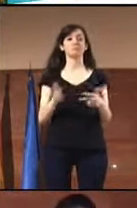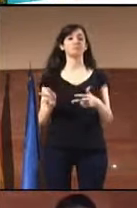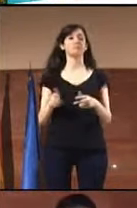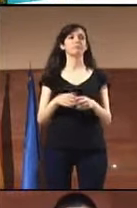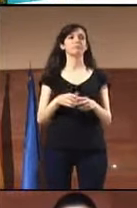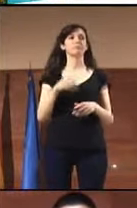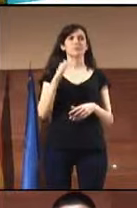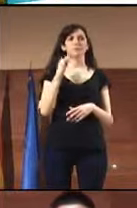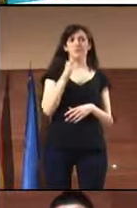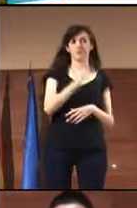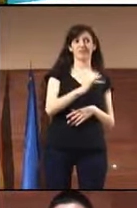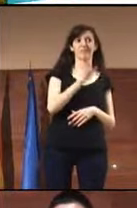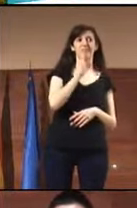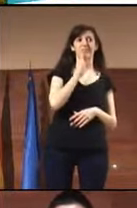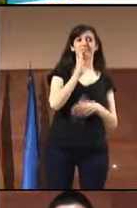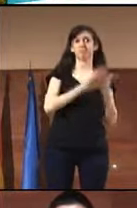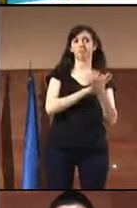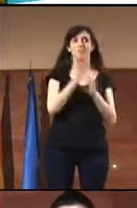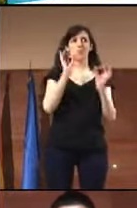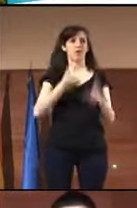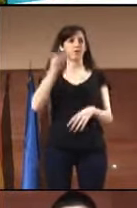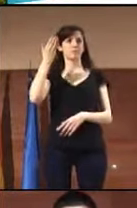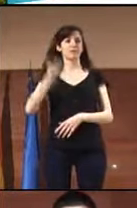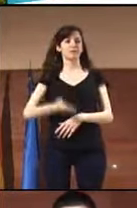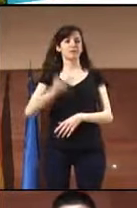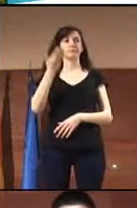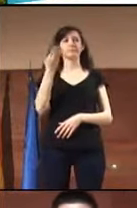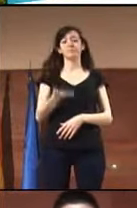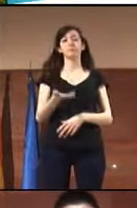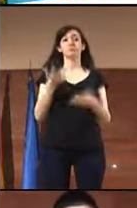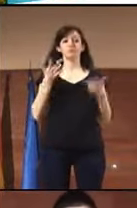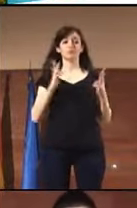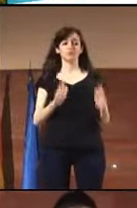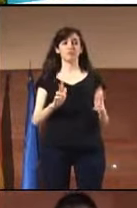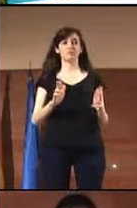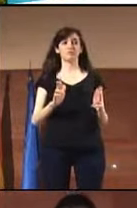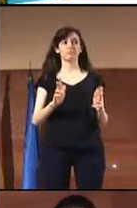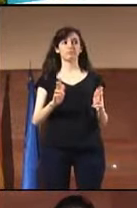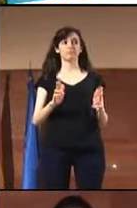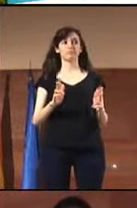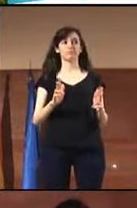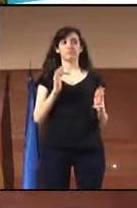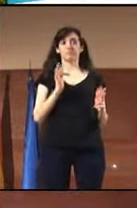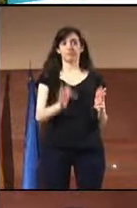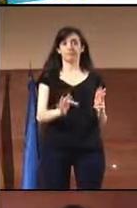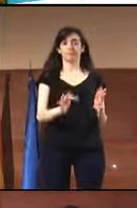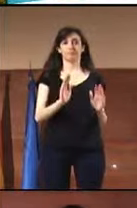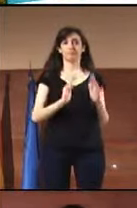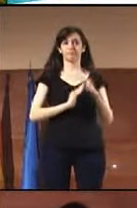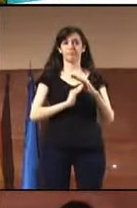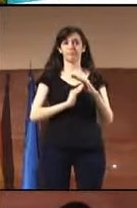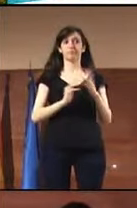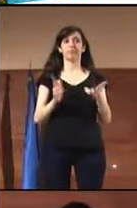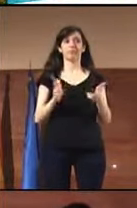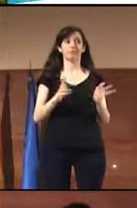del freno. O sea, la posibilidad de que tú puedas tener la silla girada, o sea, frenada, y puedas